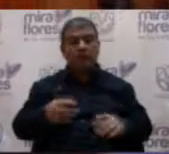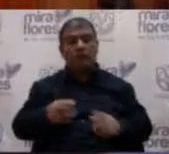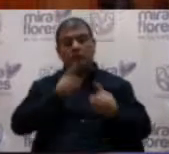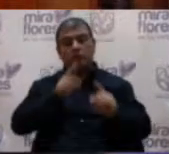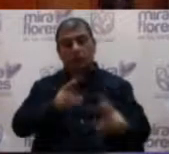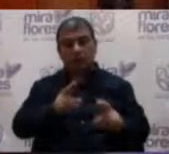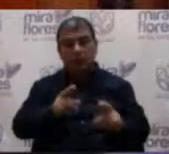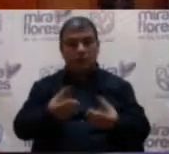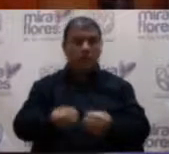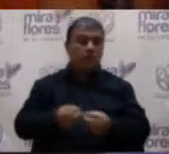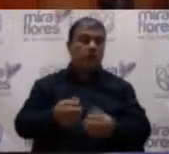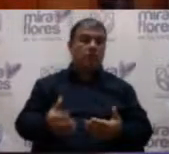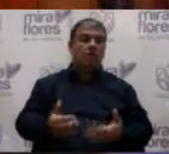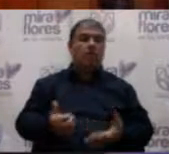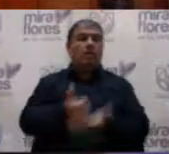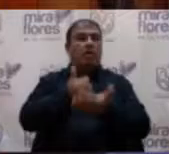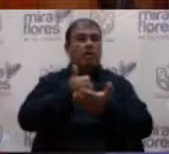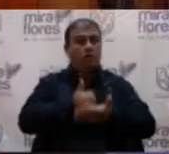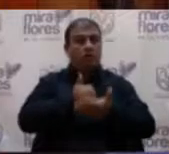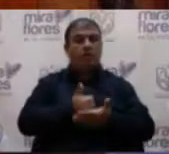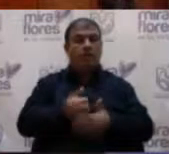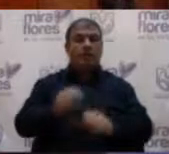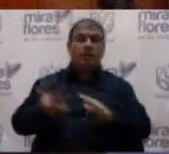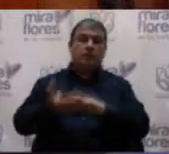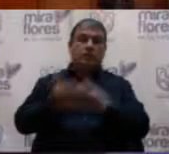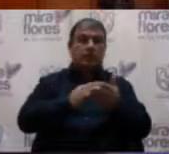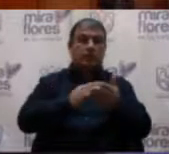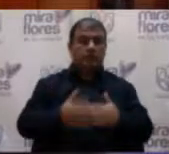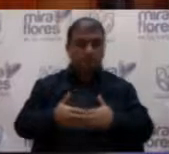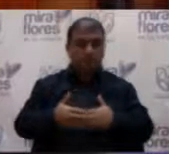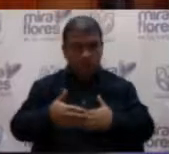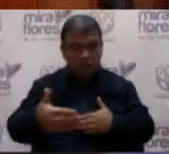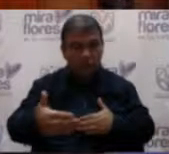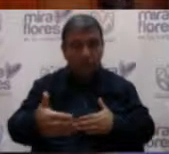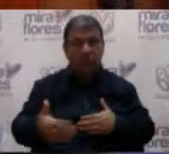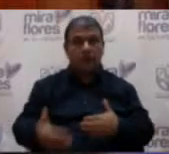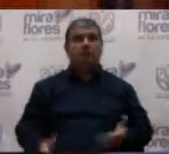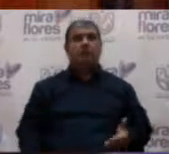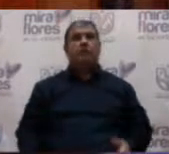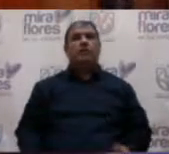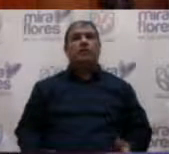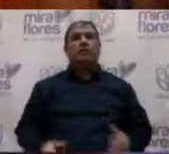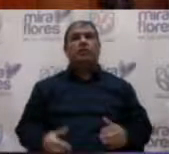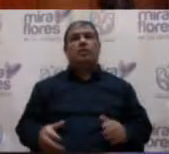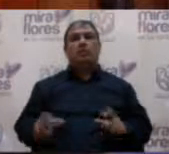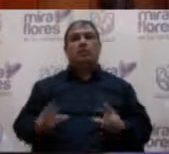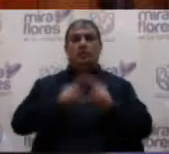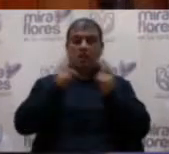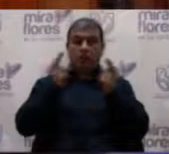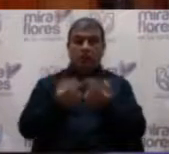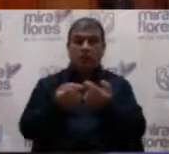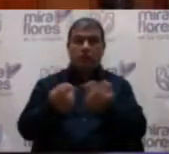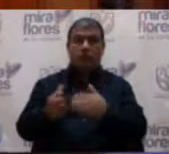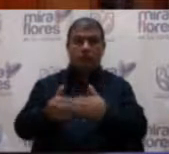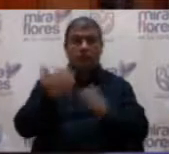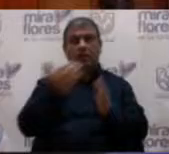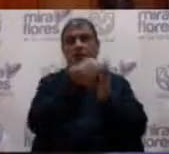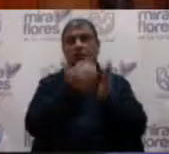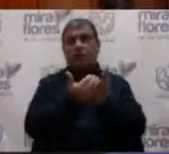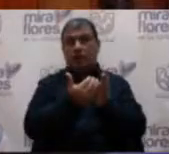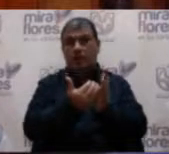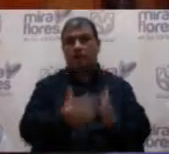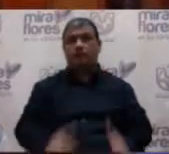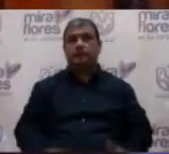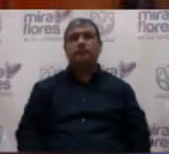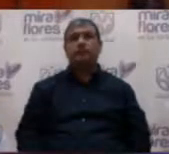para la ciudad. Muy bien, dicho esto, vamos a continuar con el decurso de la sesión y vamos al siguiente punto, por